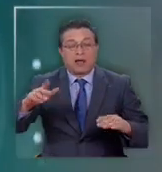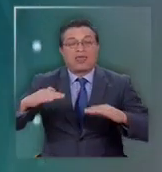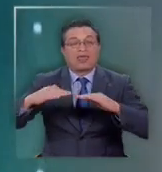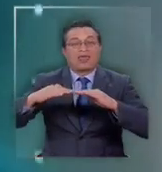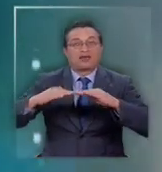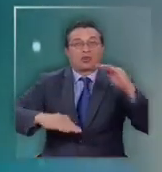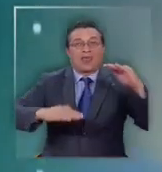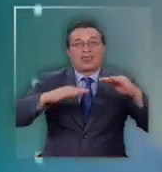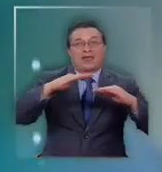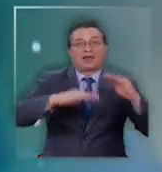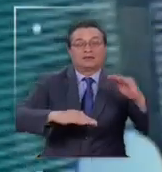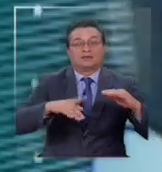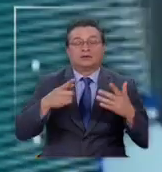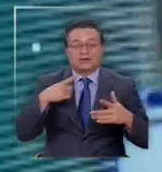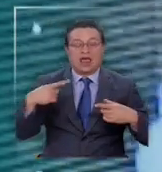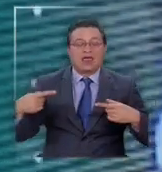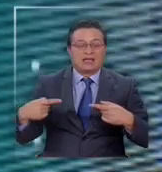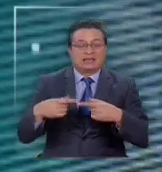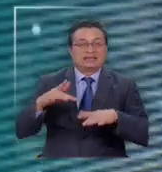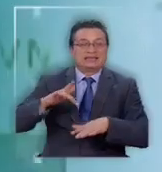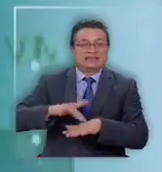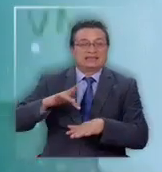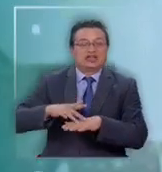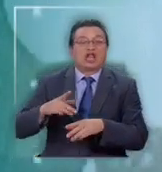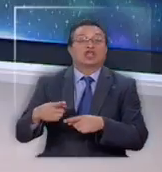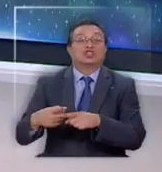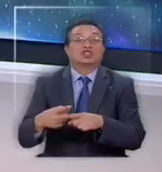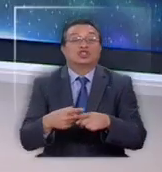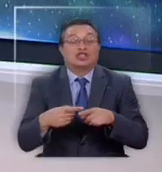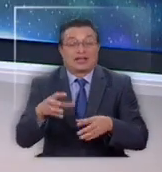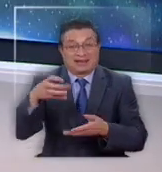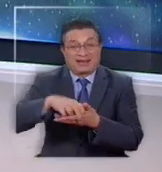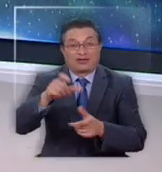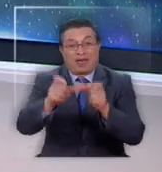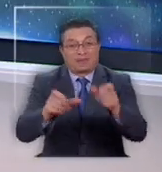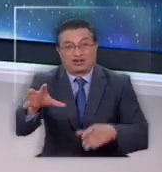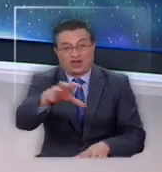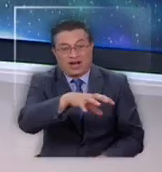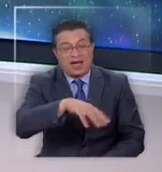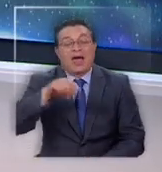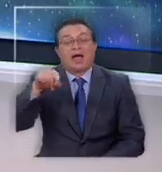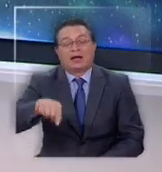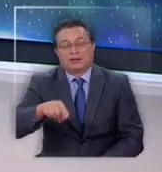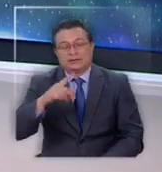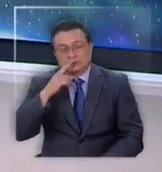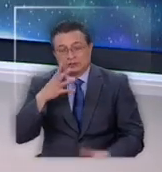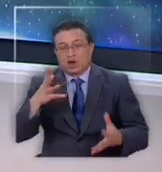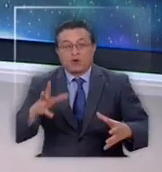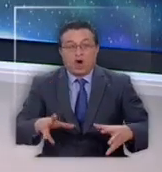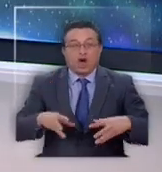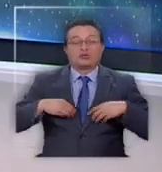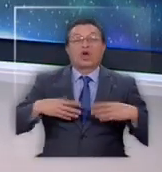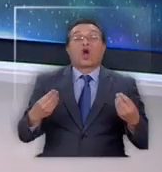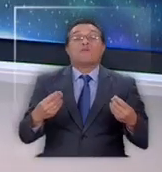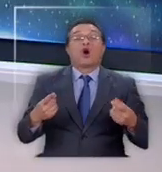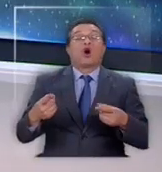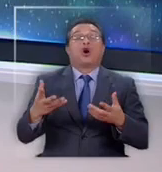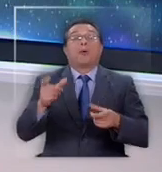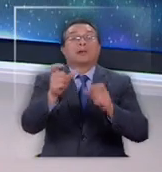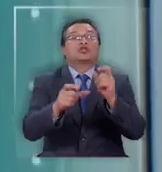está generando tensión en la sociedad en distintos espacios cómo vamos a abordar eso cómo reacciona la sociedad chilena